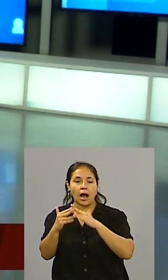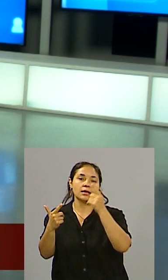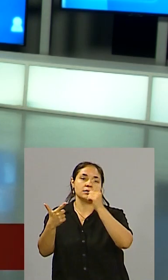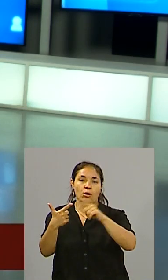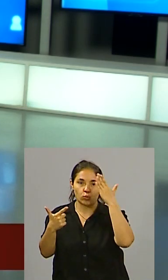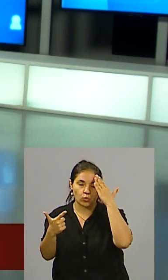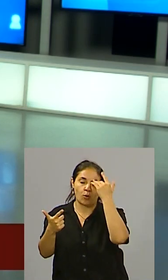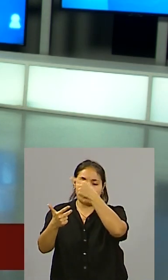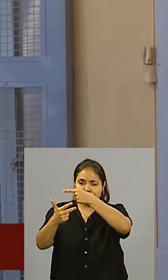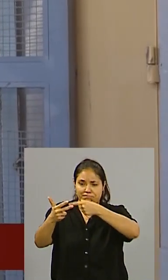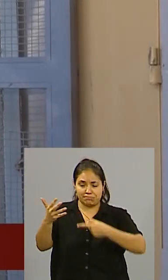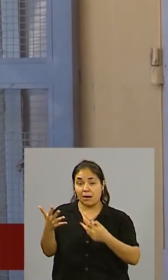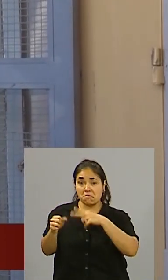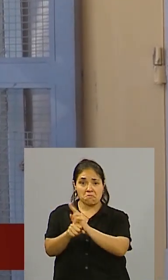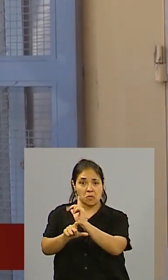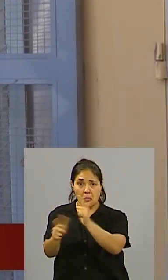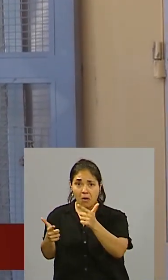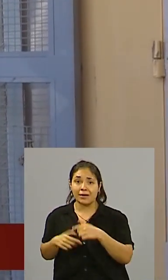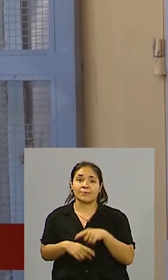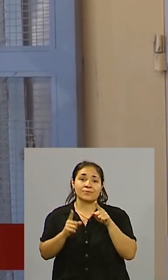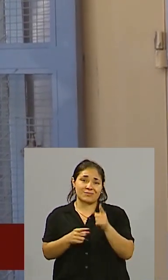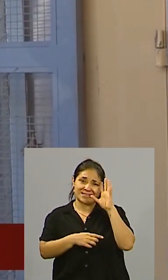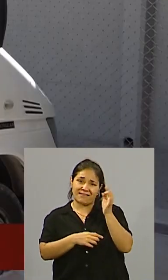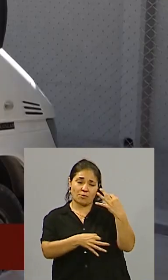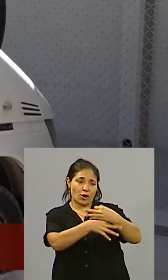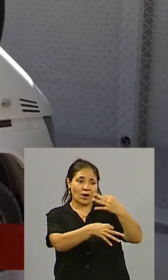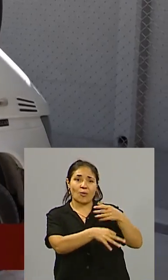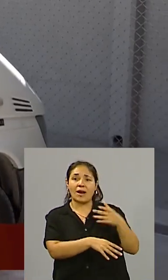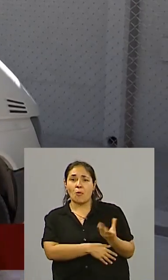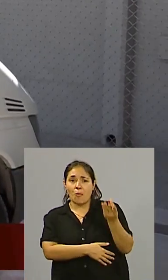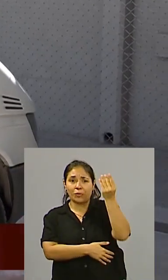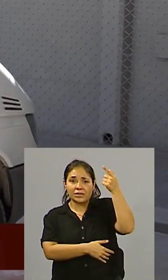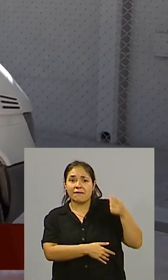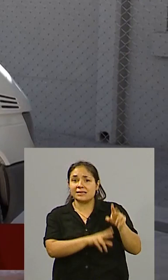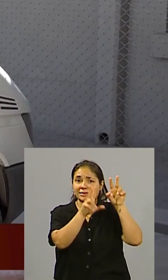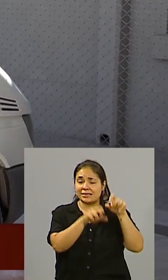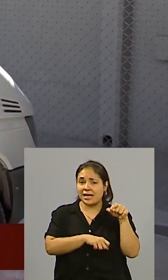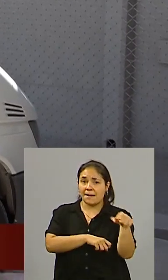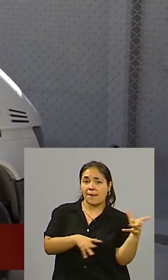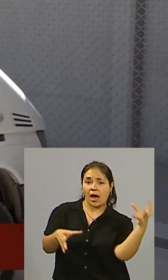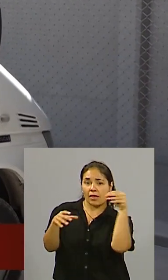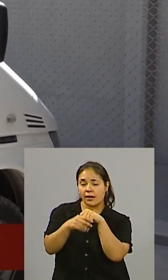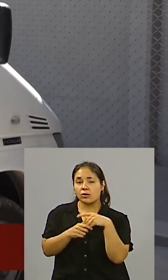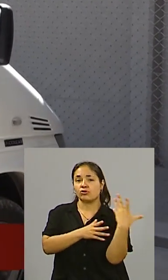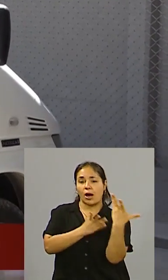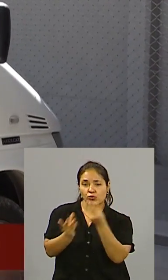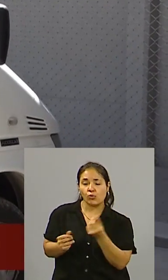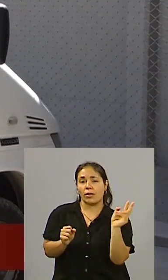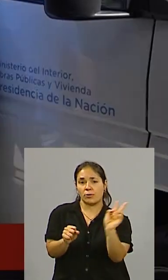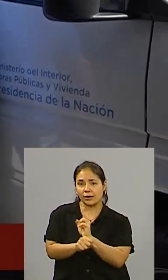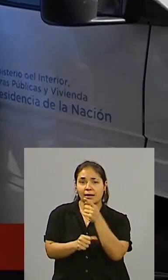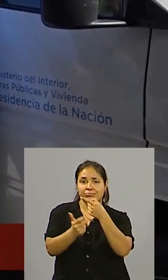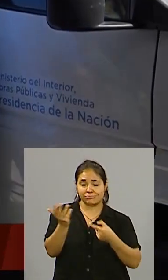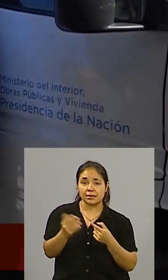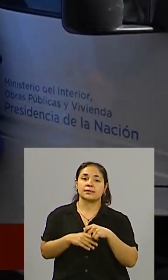importante, que los docentes también actúan como contención mucho más allá de lo educativo. Si esto funciona bien,